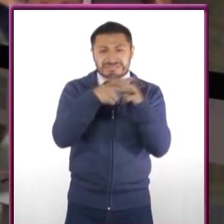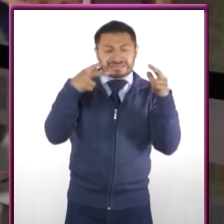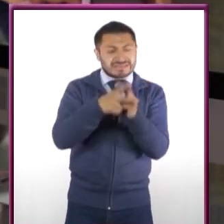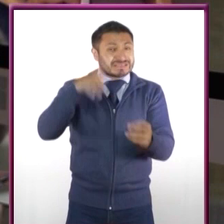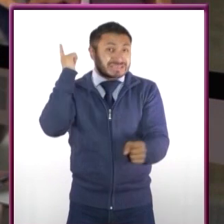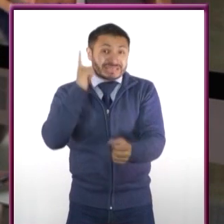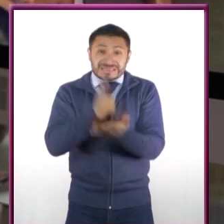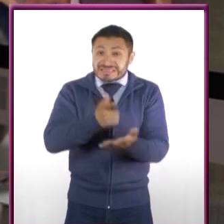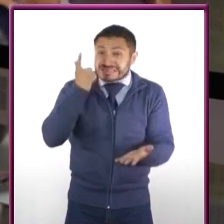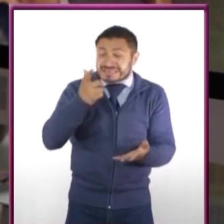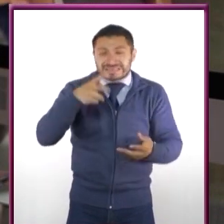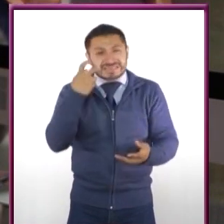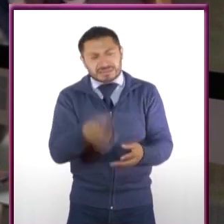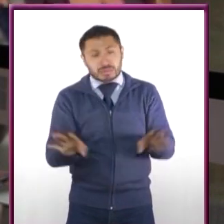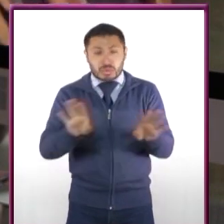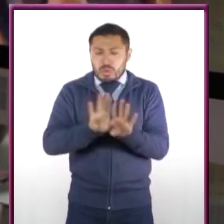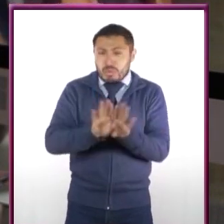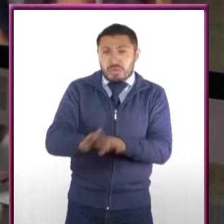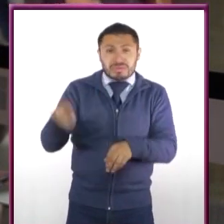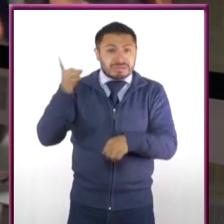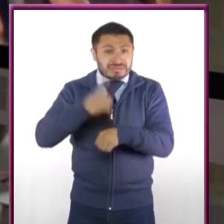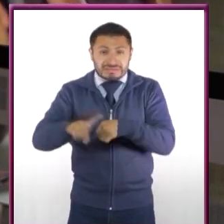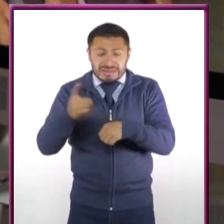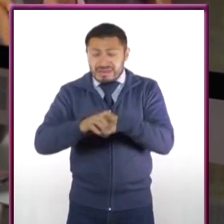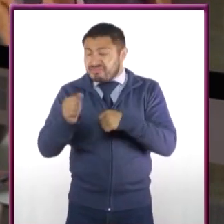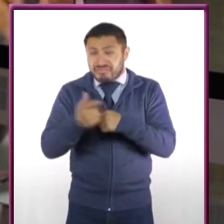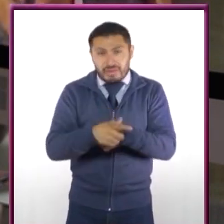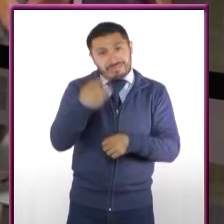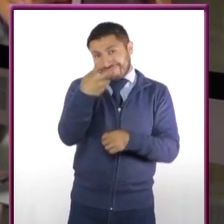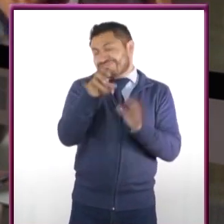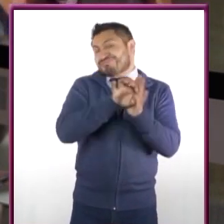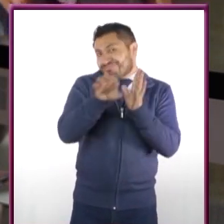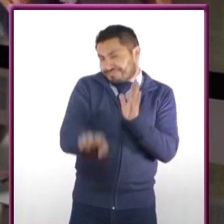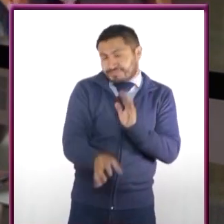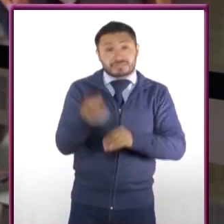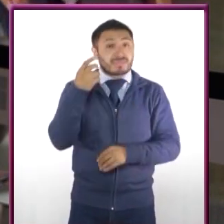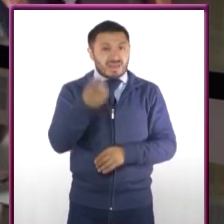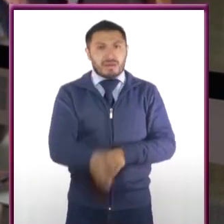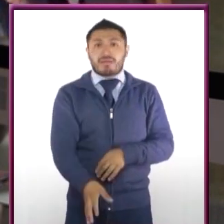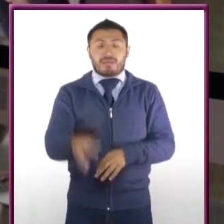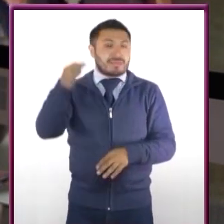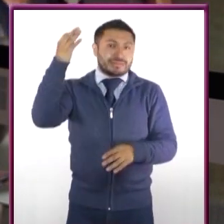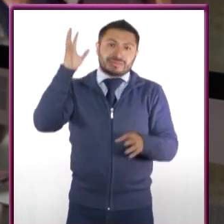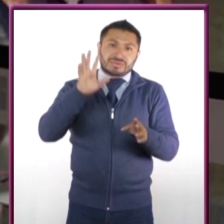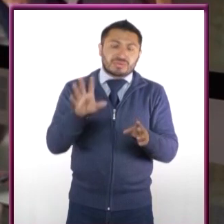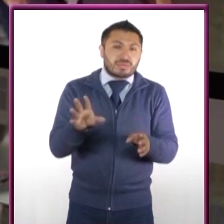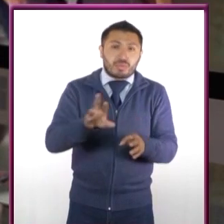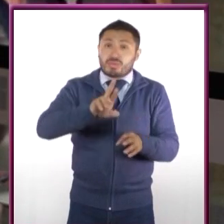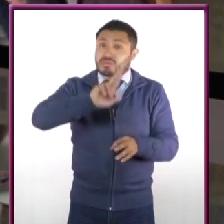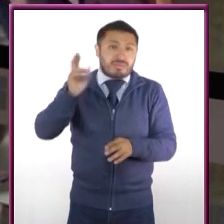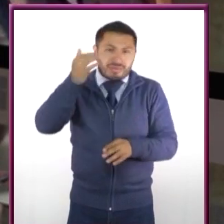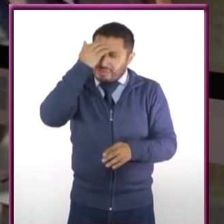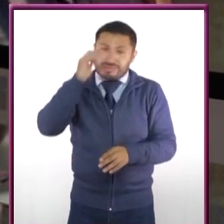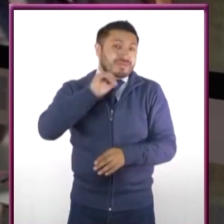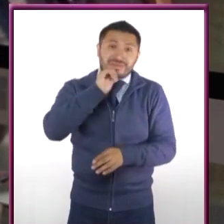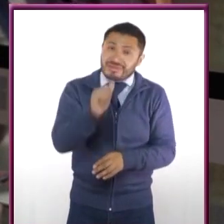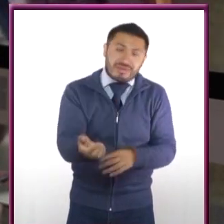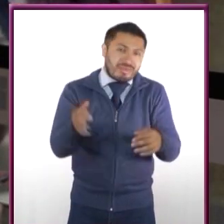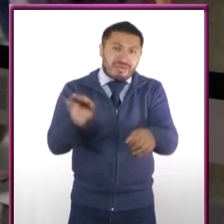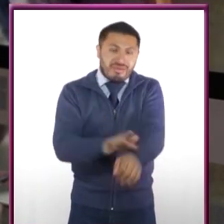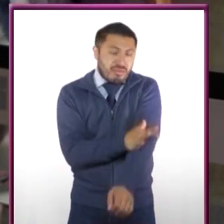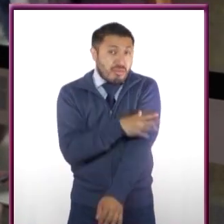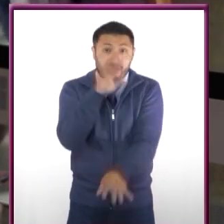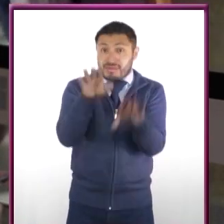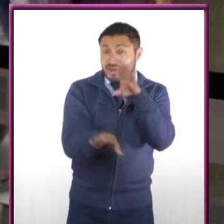ahí algo grave, ¿no? Alguien se lastimó, digo, es un ejemplo. Eso es por pura falta de reconocimiento, o a veces a lo